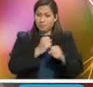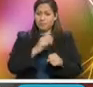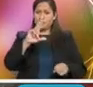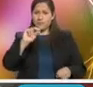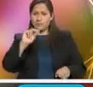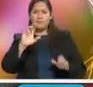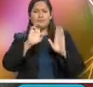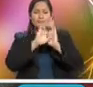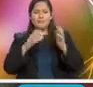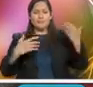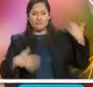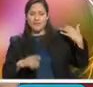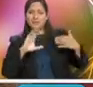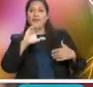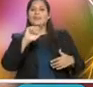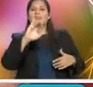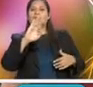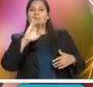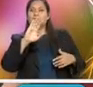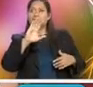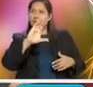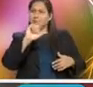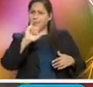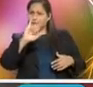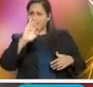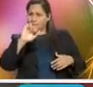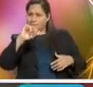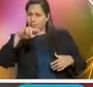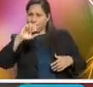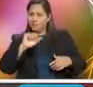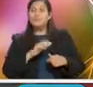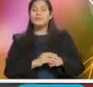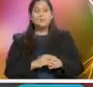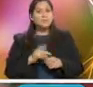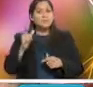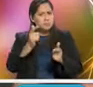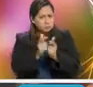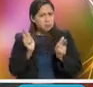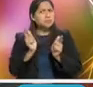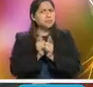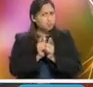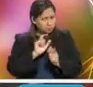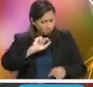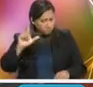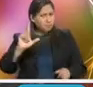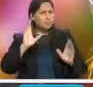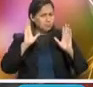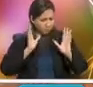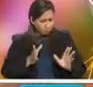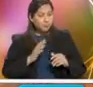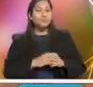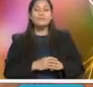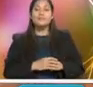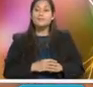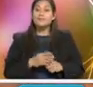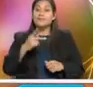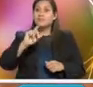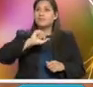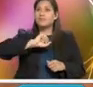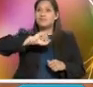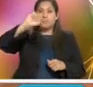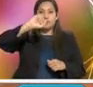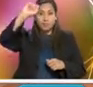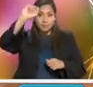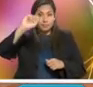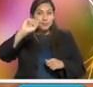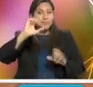los Caifanes, ¿no, Claro. Juan? Que, pues, en teoría ya era una banda, pues, consolidadora, ¿no? Pero despuntó con